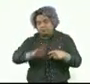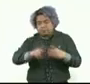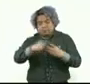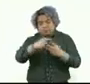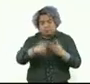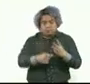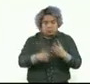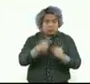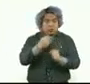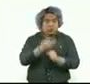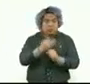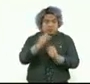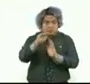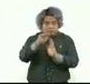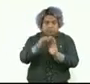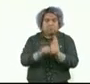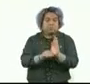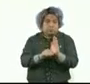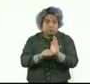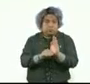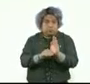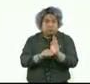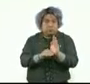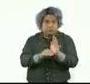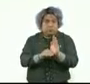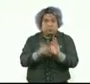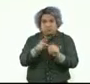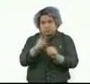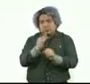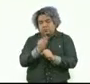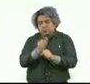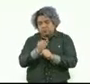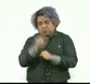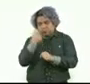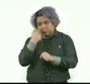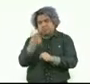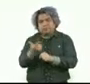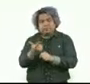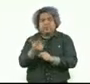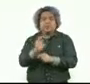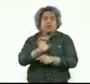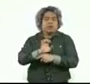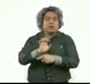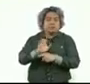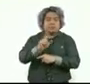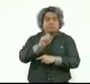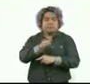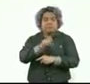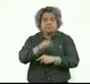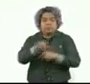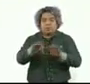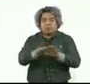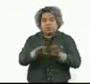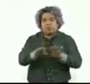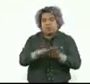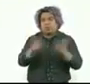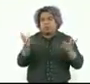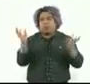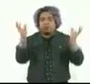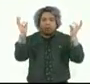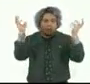más reciente, pero ya se empieza a ver este fenómeno, también en el caso de despacho de